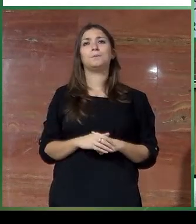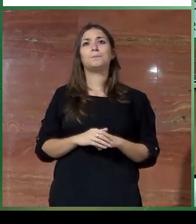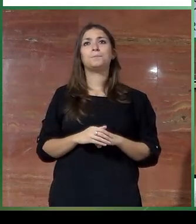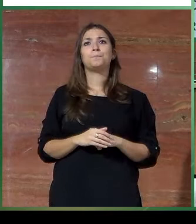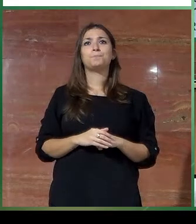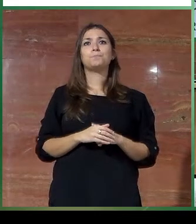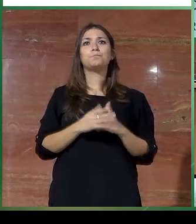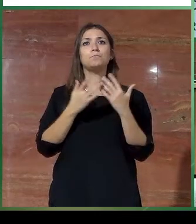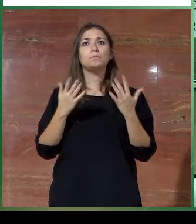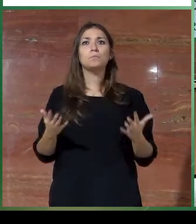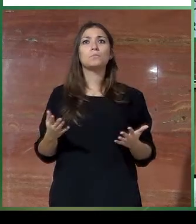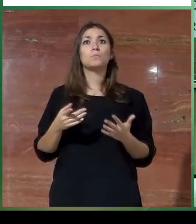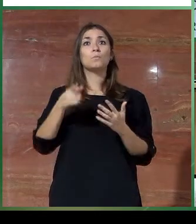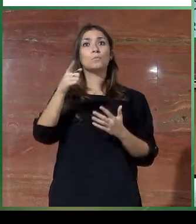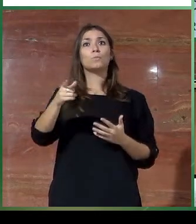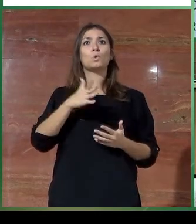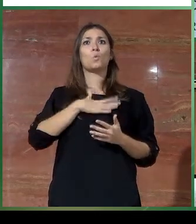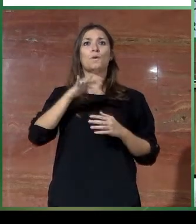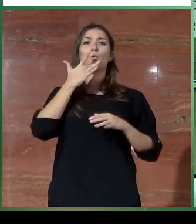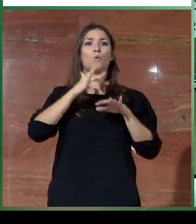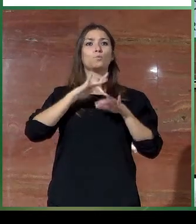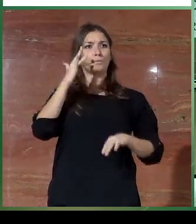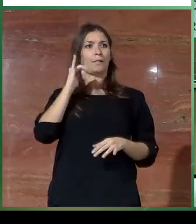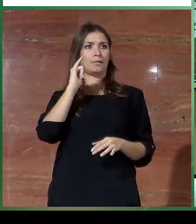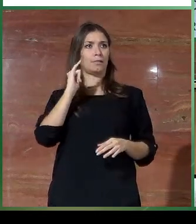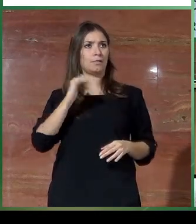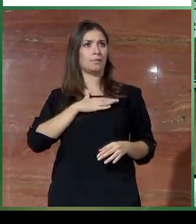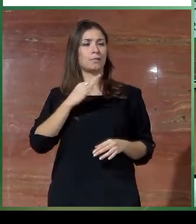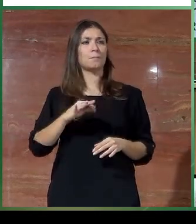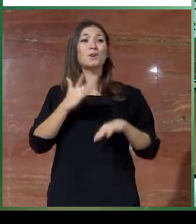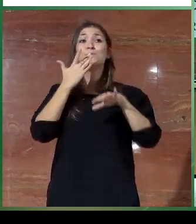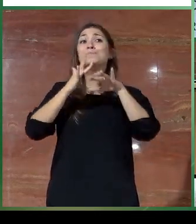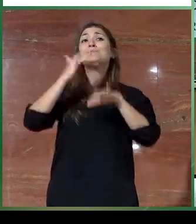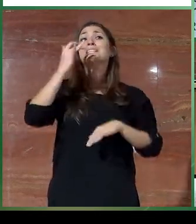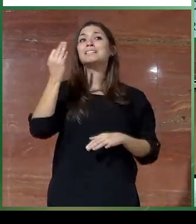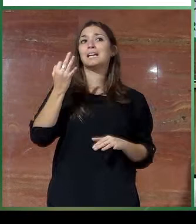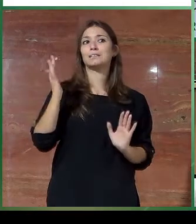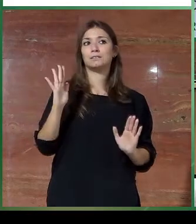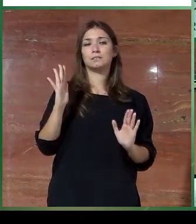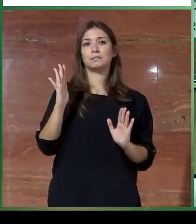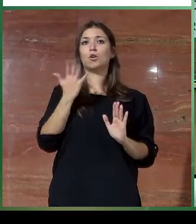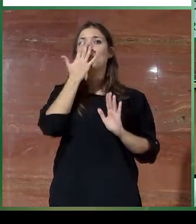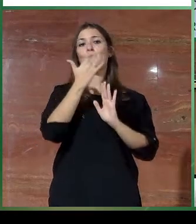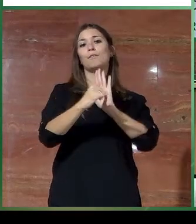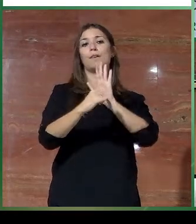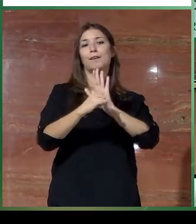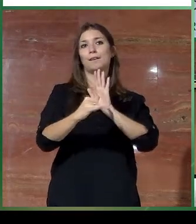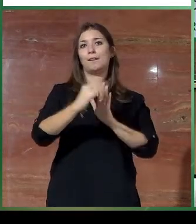en donde se puede tener sensibilidad, y por sensibilidad llamo una